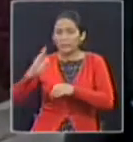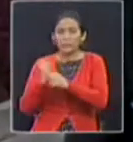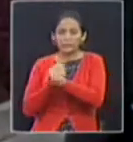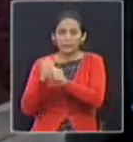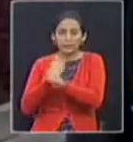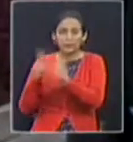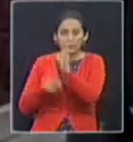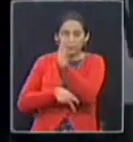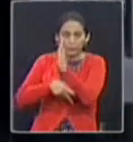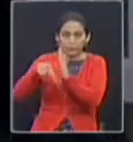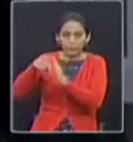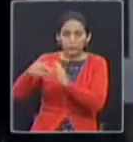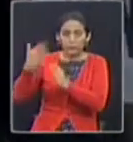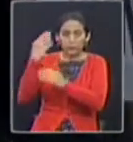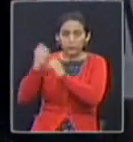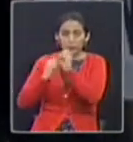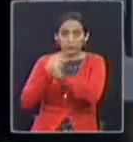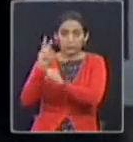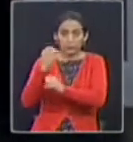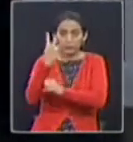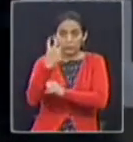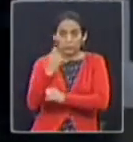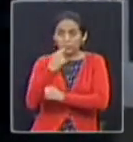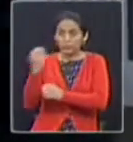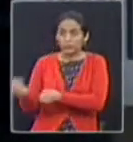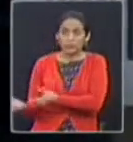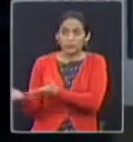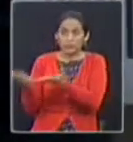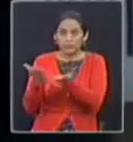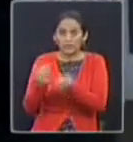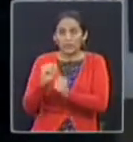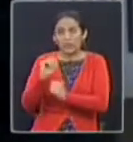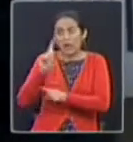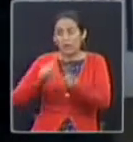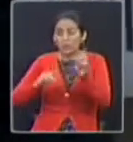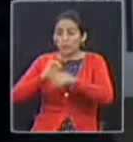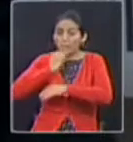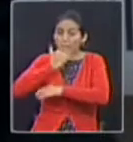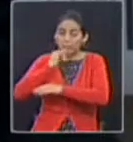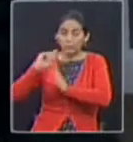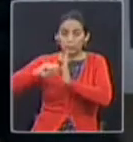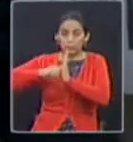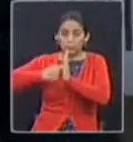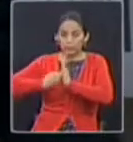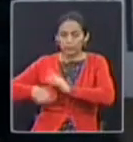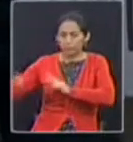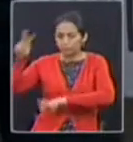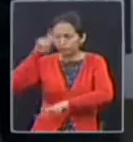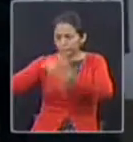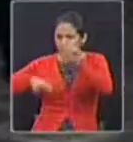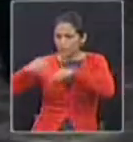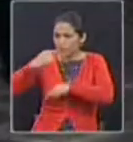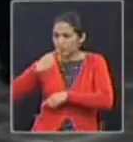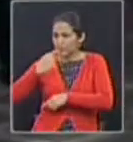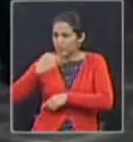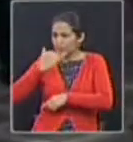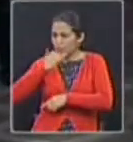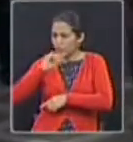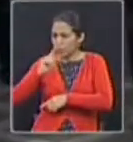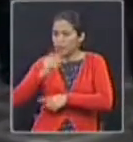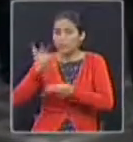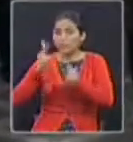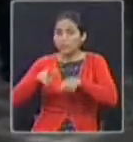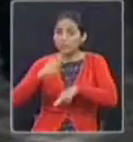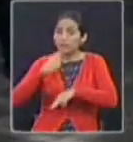entrega habría tenido algunas irregularidades según un informe de Contraloría y justamente salpica al